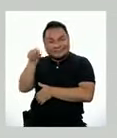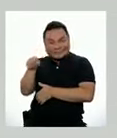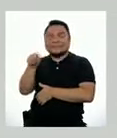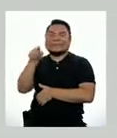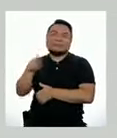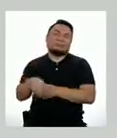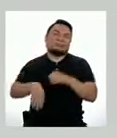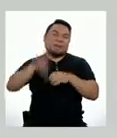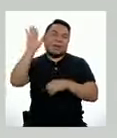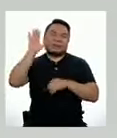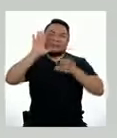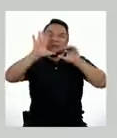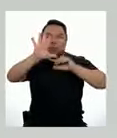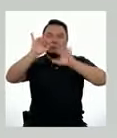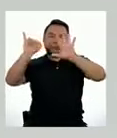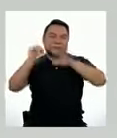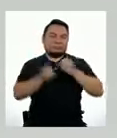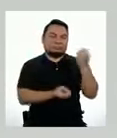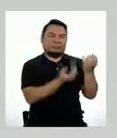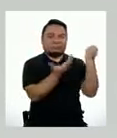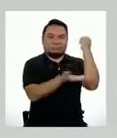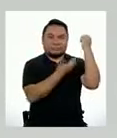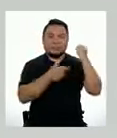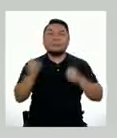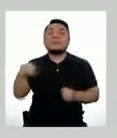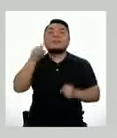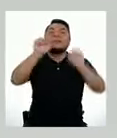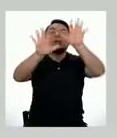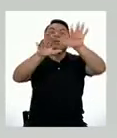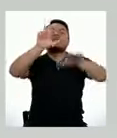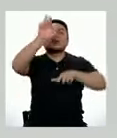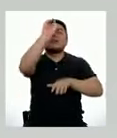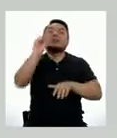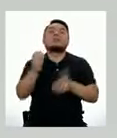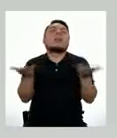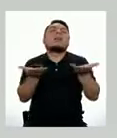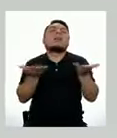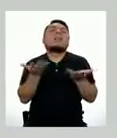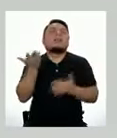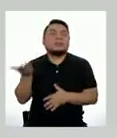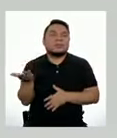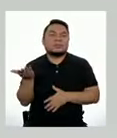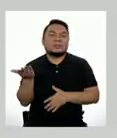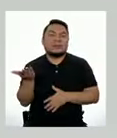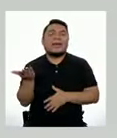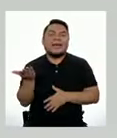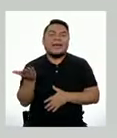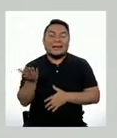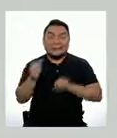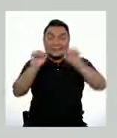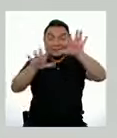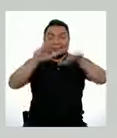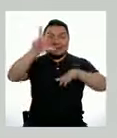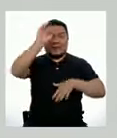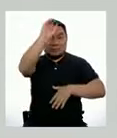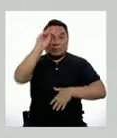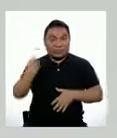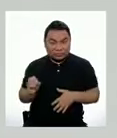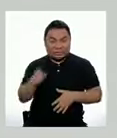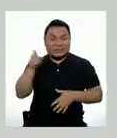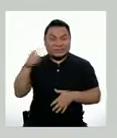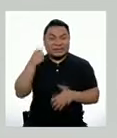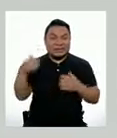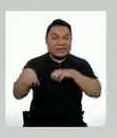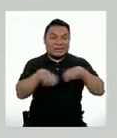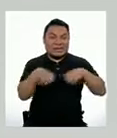de efecto invernadero. ¿Qué actividad produce el 13% de gases de efecto invernadero? La actividad que produce el 13%